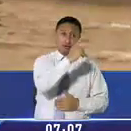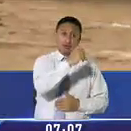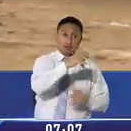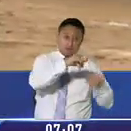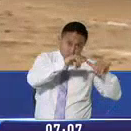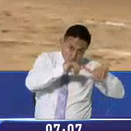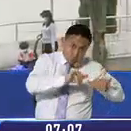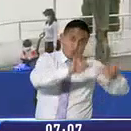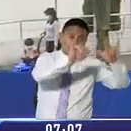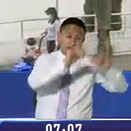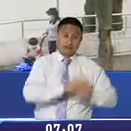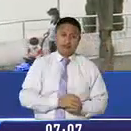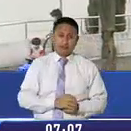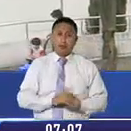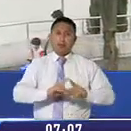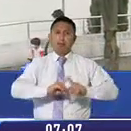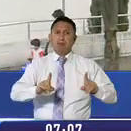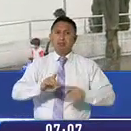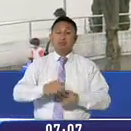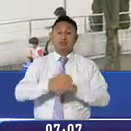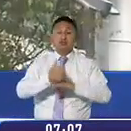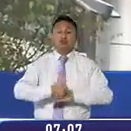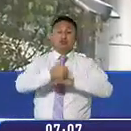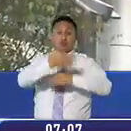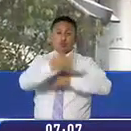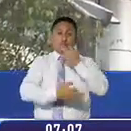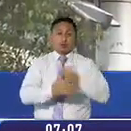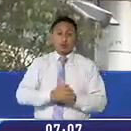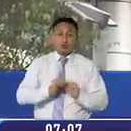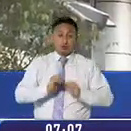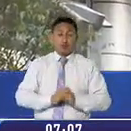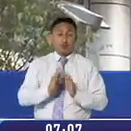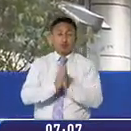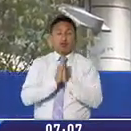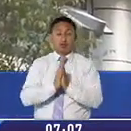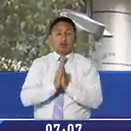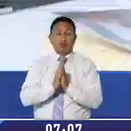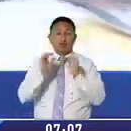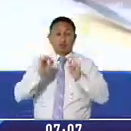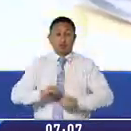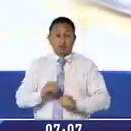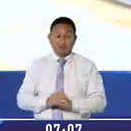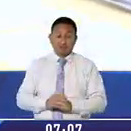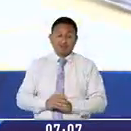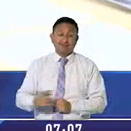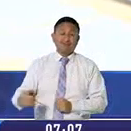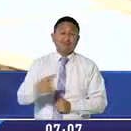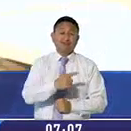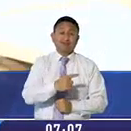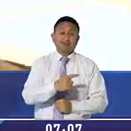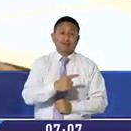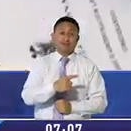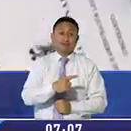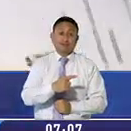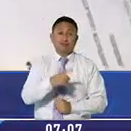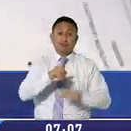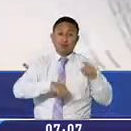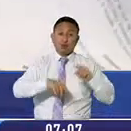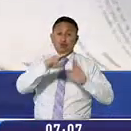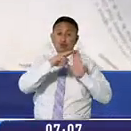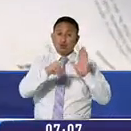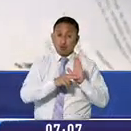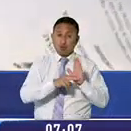Y es que la Corte Constitucional inició el tratamiento de un pedido para que se declare la inconstitucionalidad de algunas normas de una